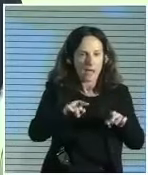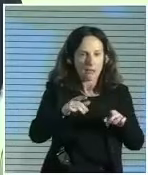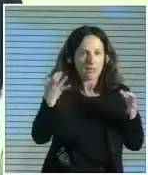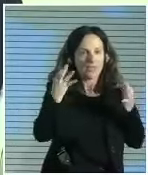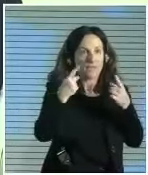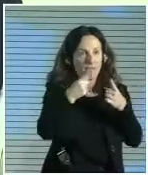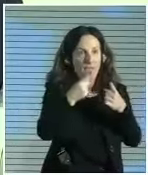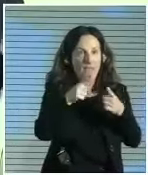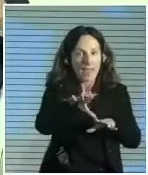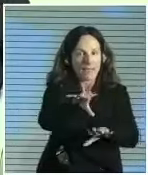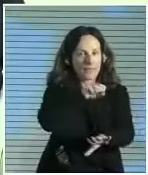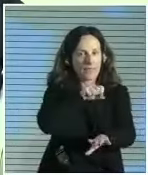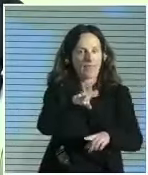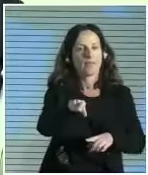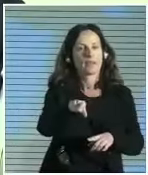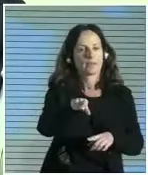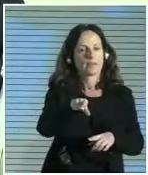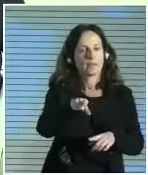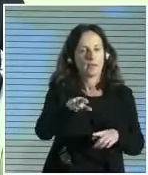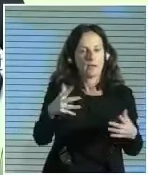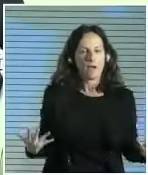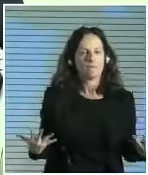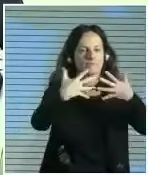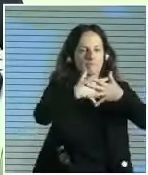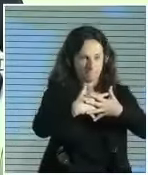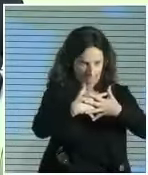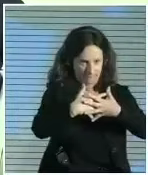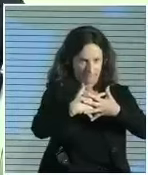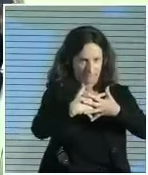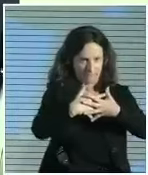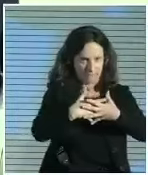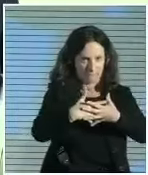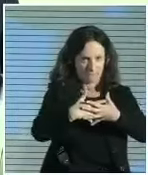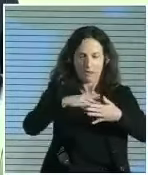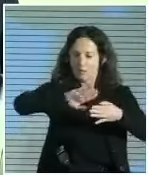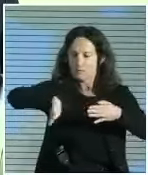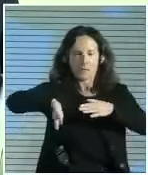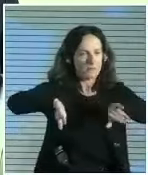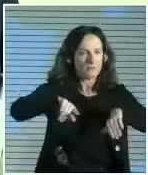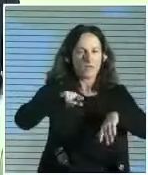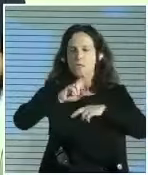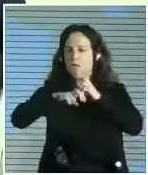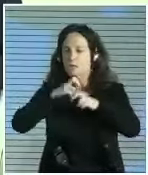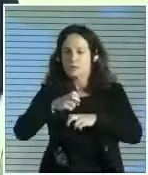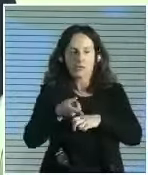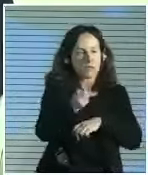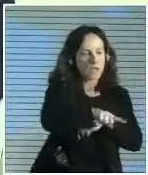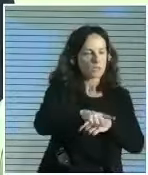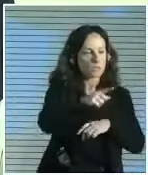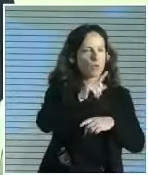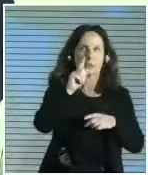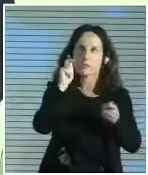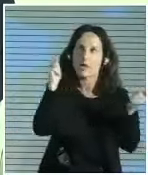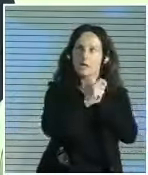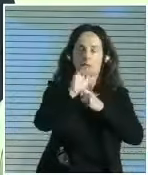entender que hay que cruzar las actividades. Esta verticalización de esto es innovación, esto es cambio climático,